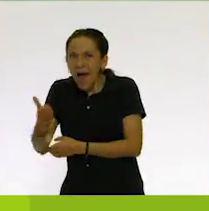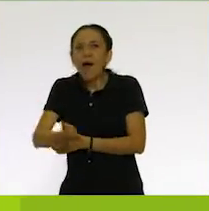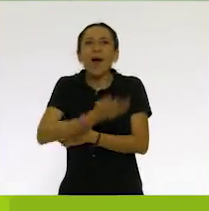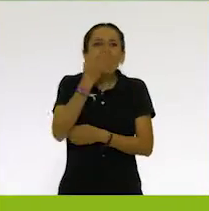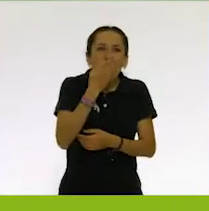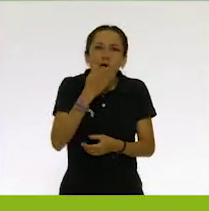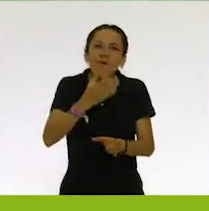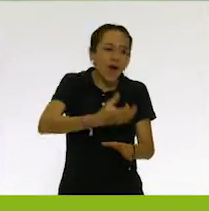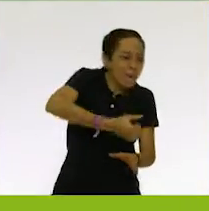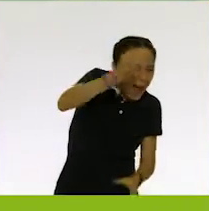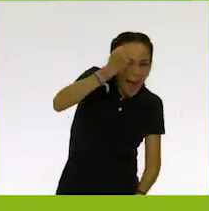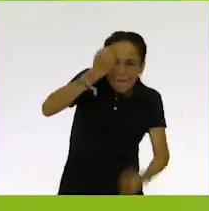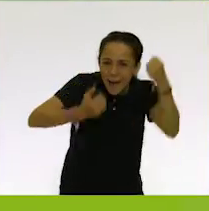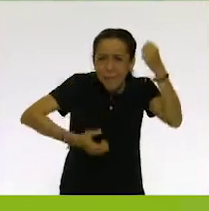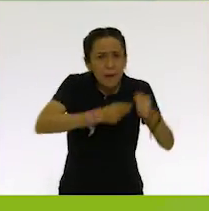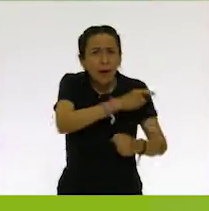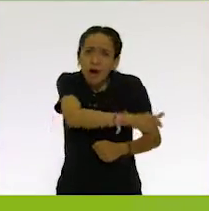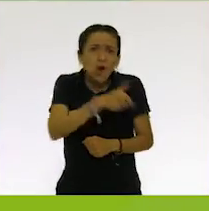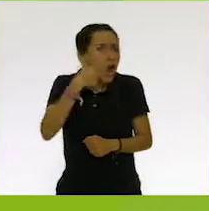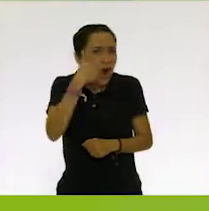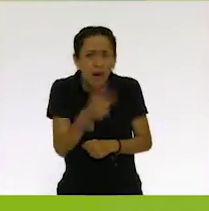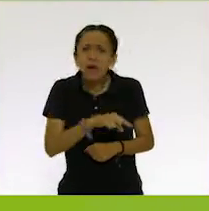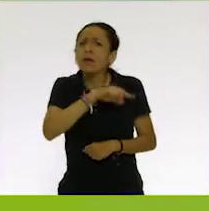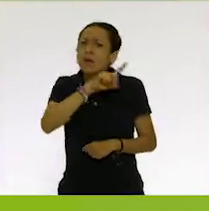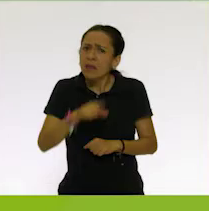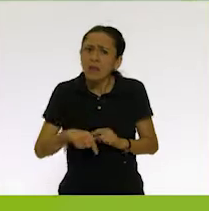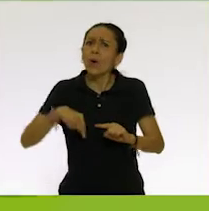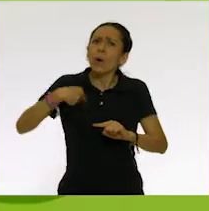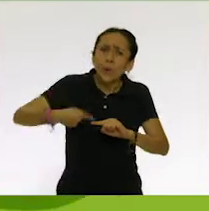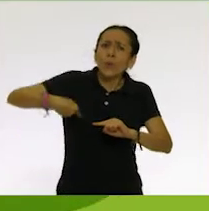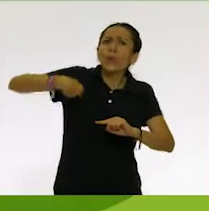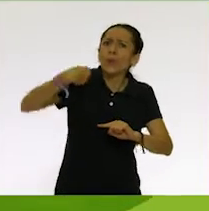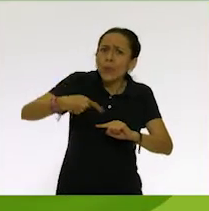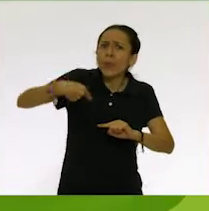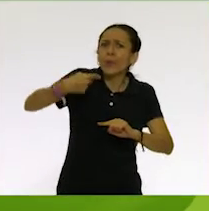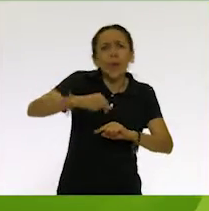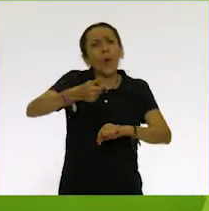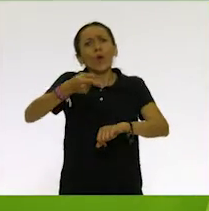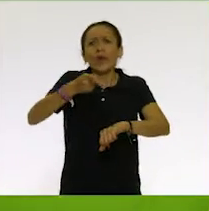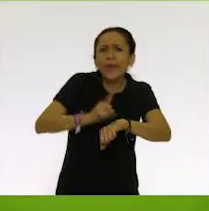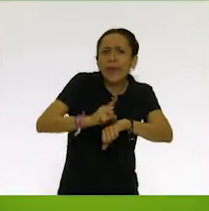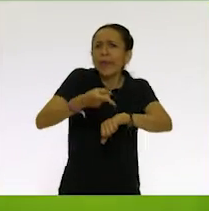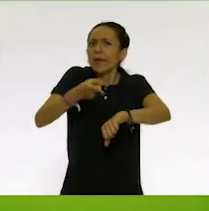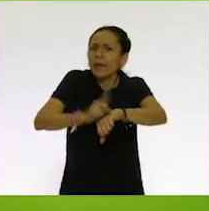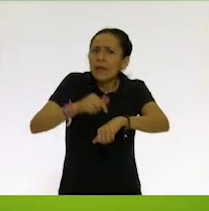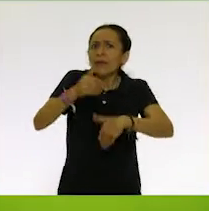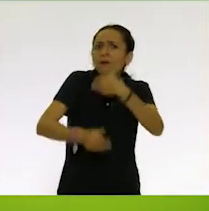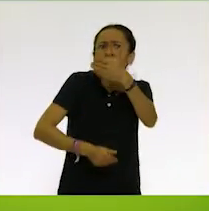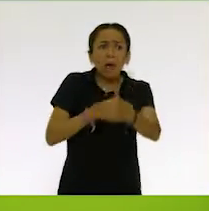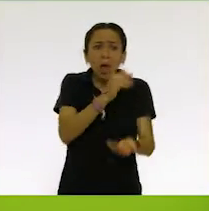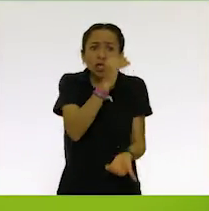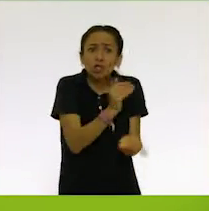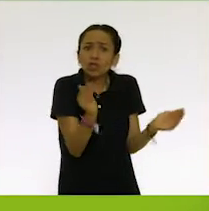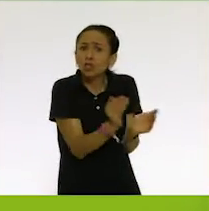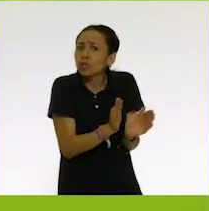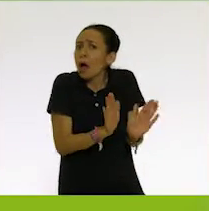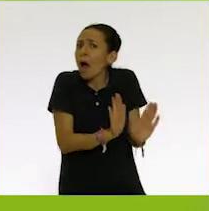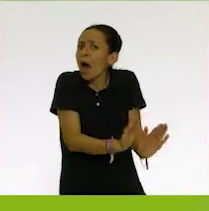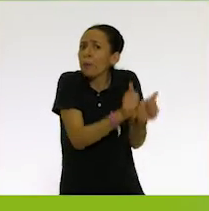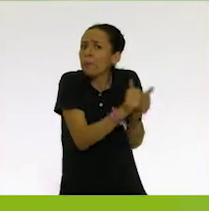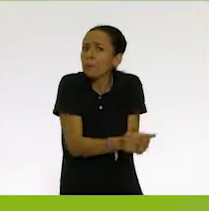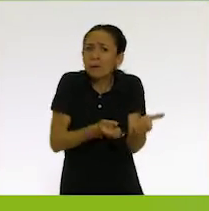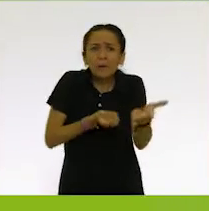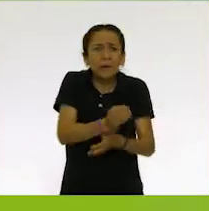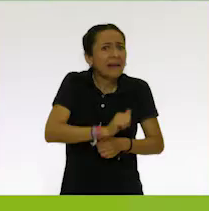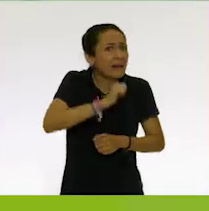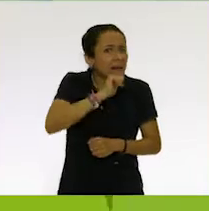días pasaban y pasaban y pequeña criatura no salía. Al lobo se le ocurrió